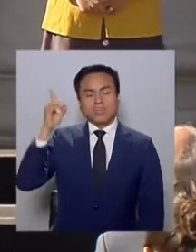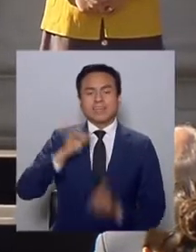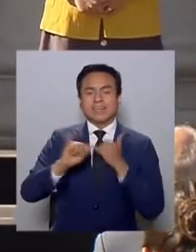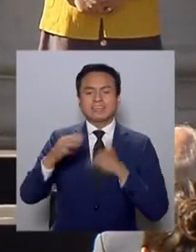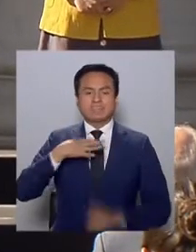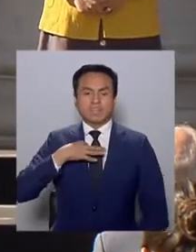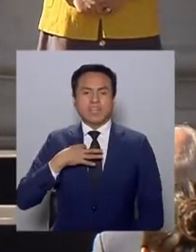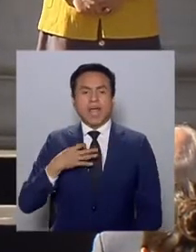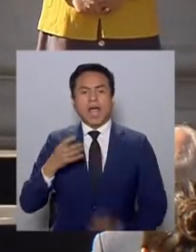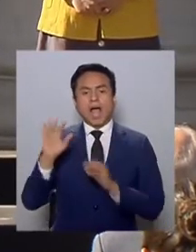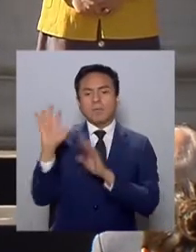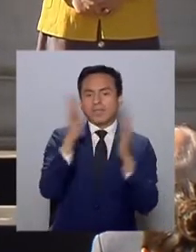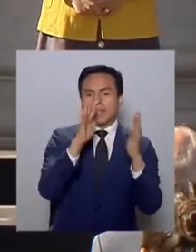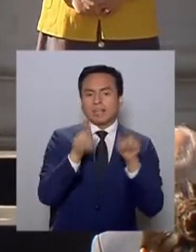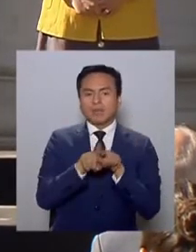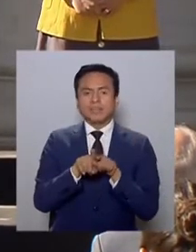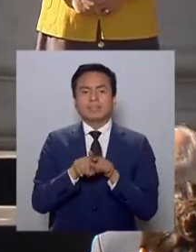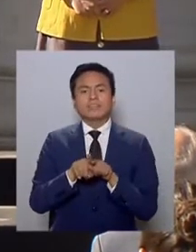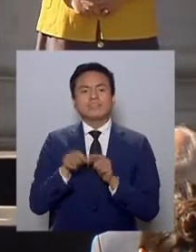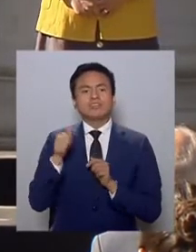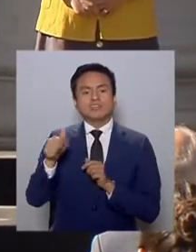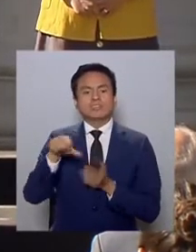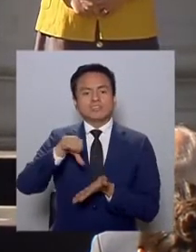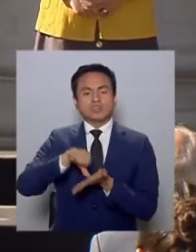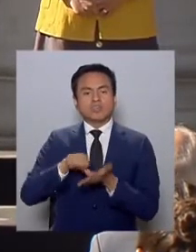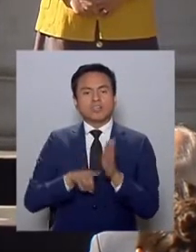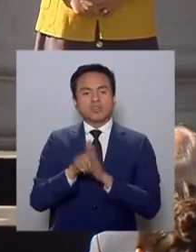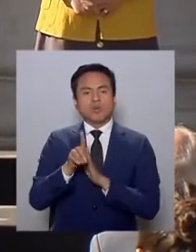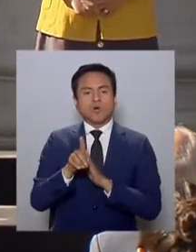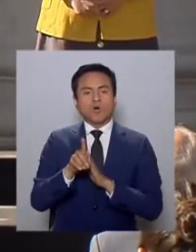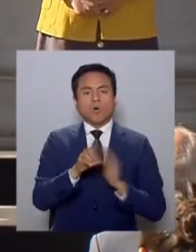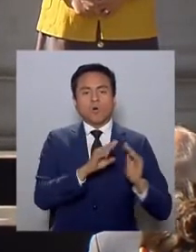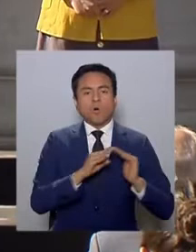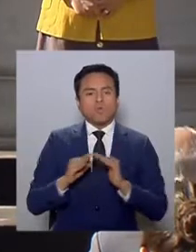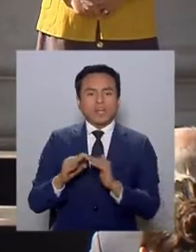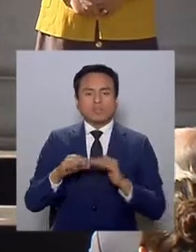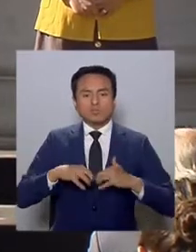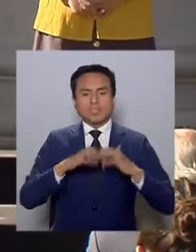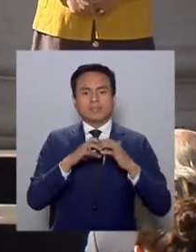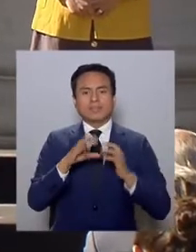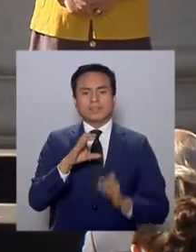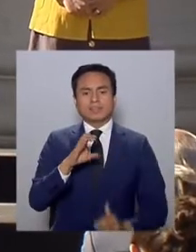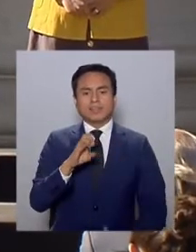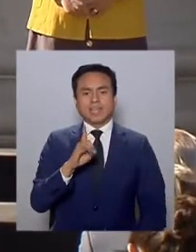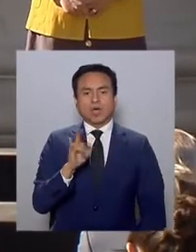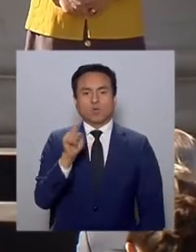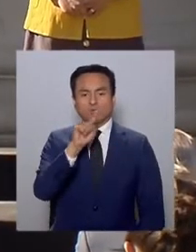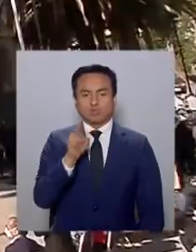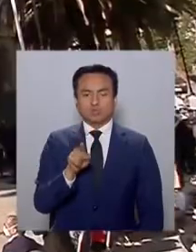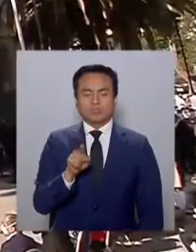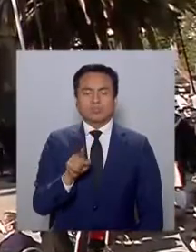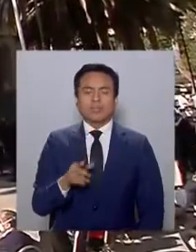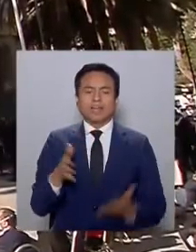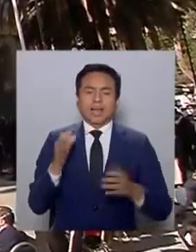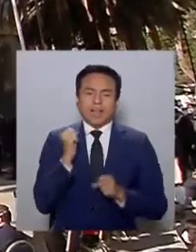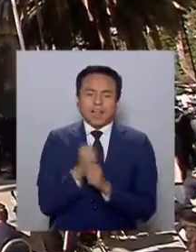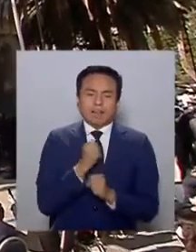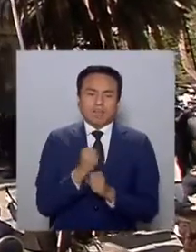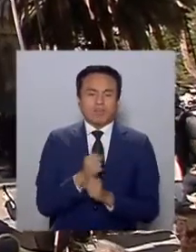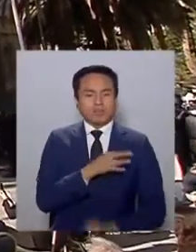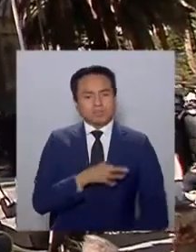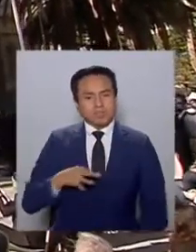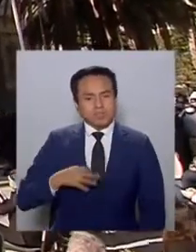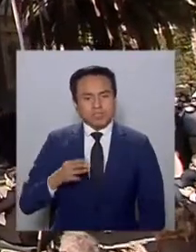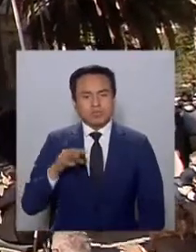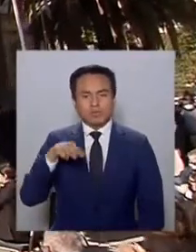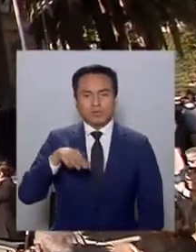Civil y Ambiental, director del Centro de Desarrollo Urbano Sustentable, CDUS. Que sea una gran labor,